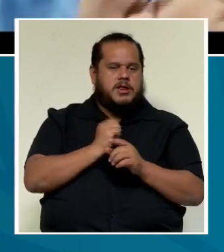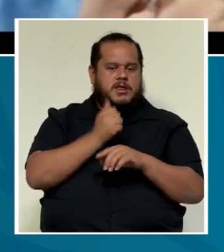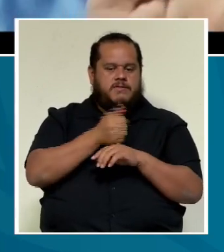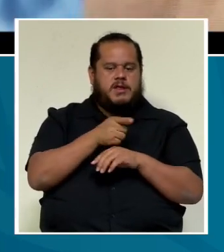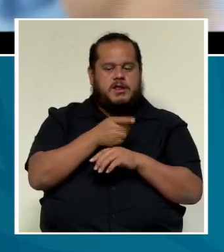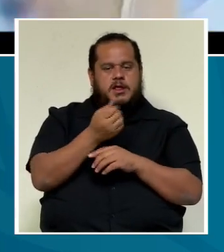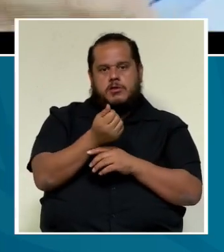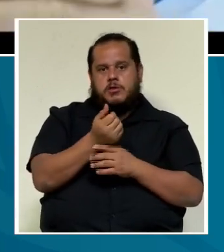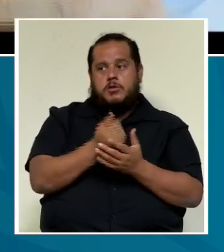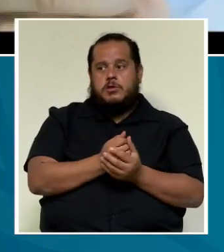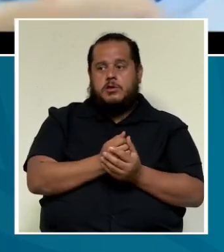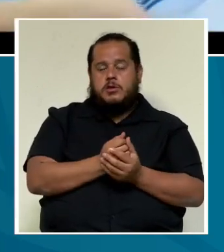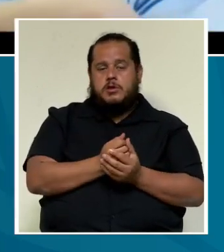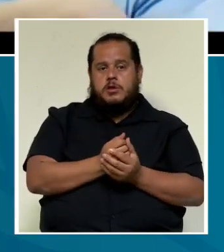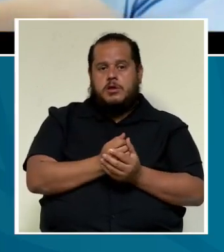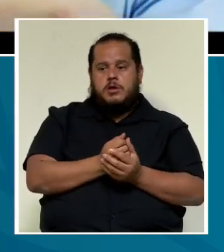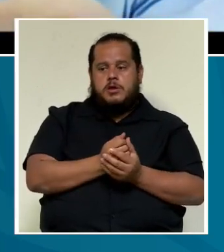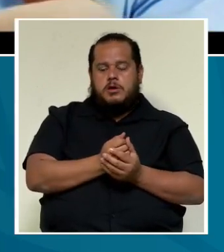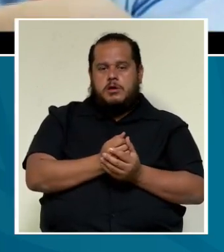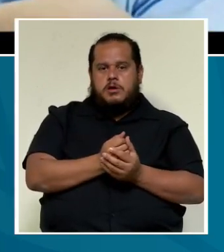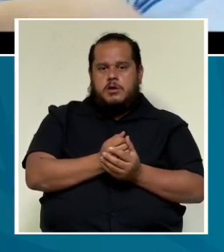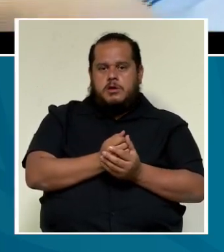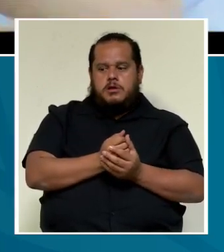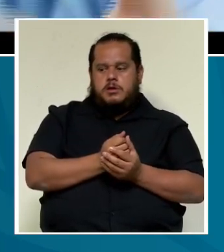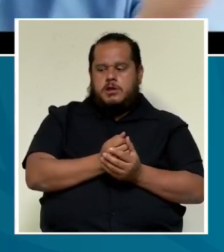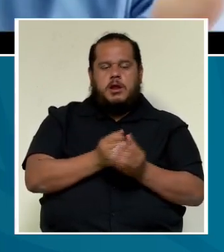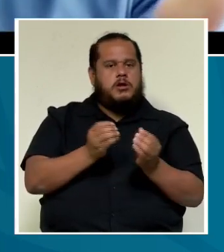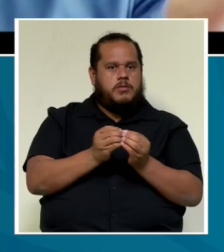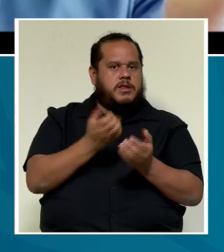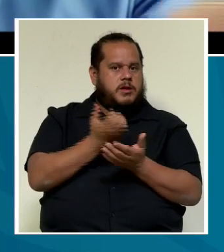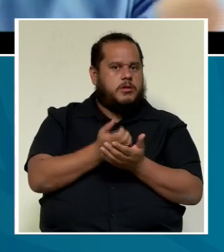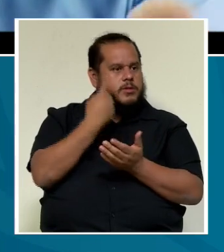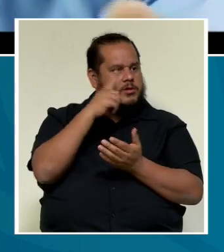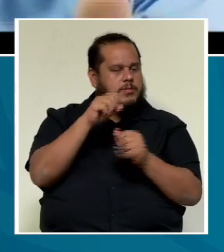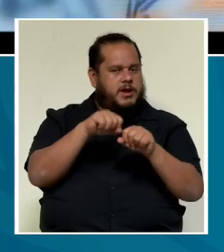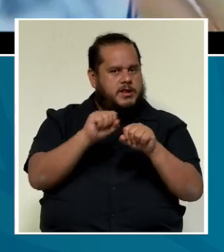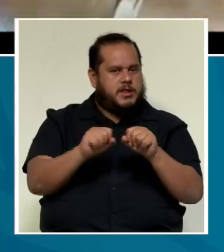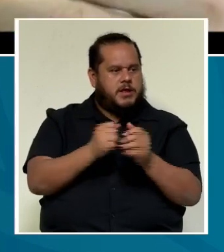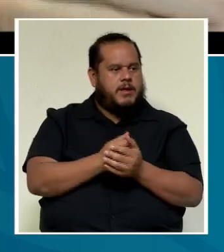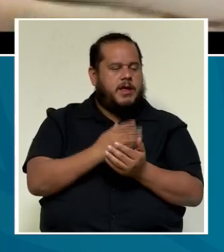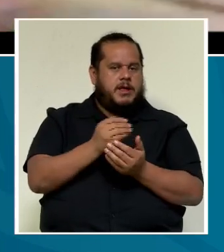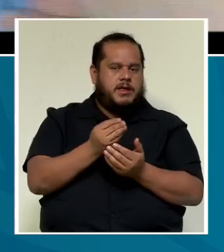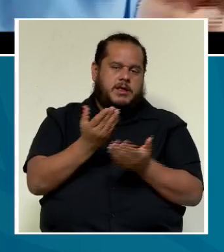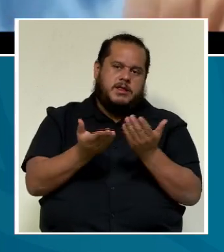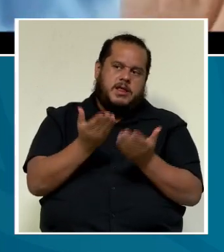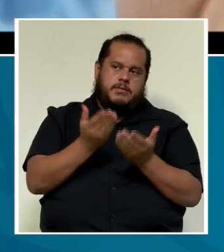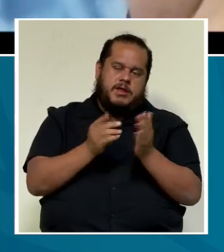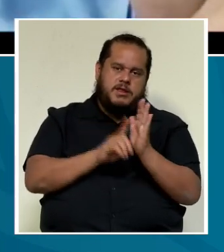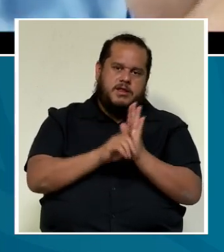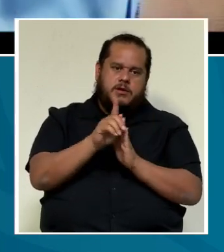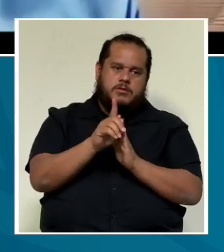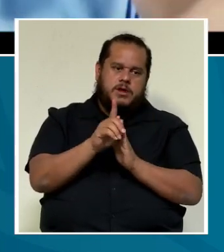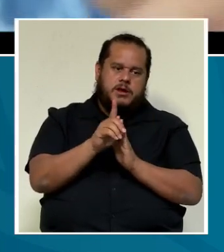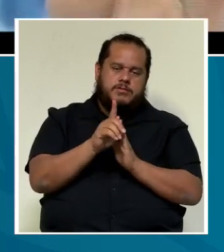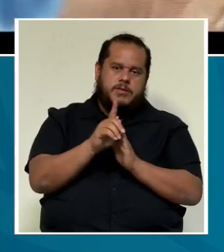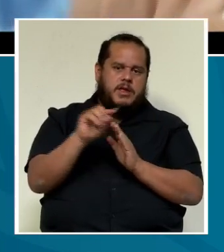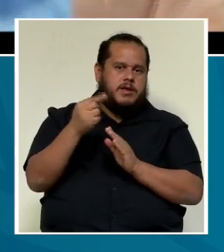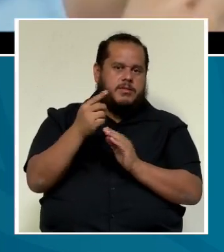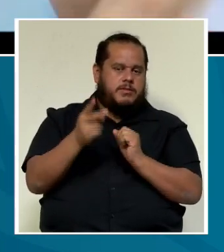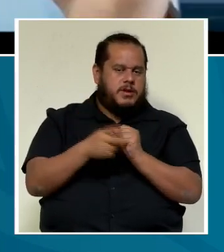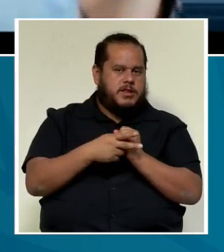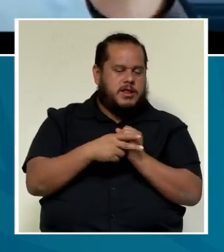costos son los que serían los más económicos para el sistema, y eventualmente pues, desarrollando en primera